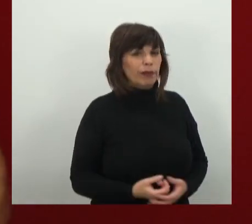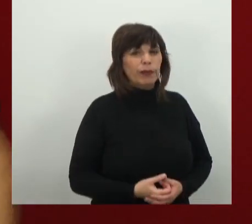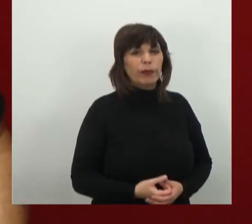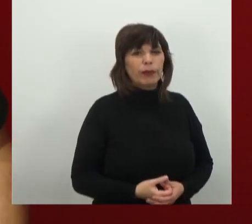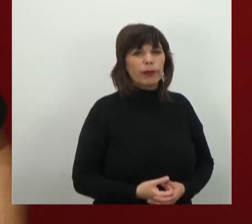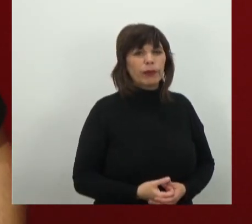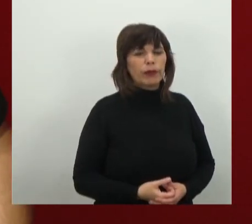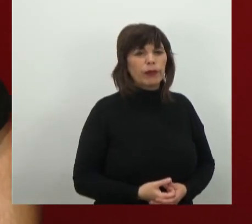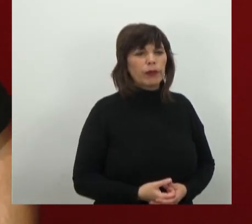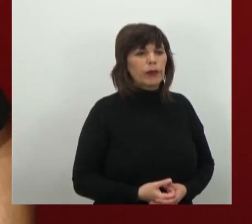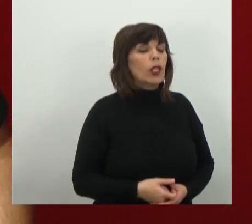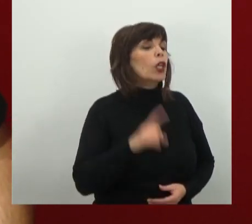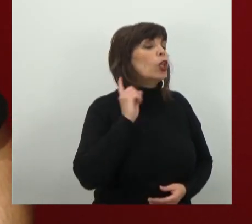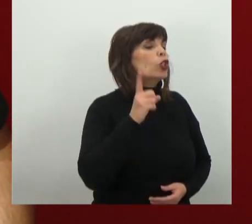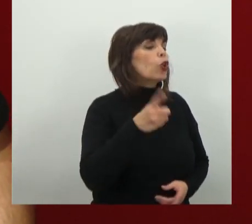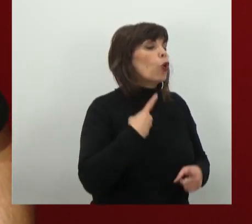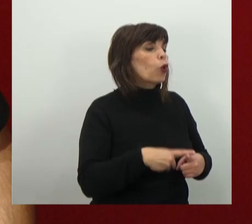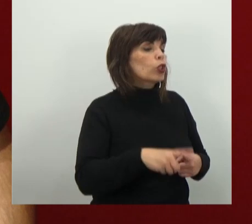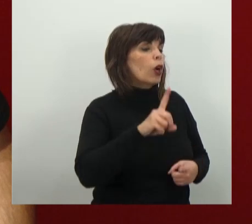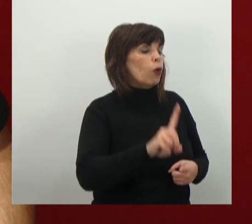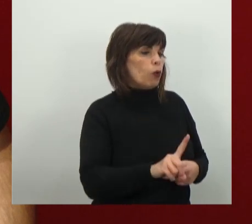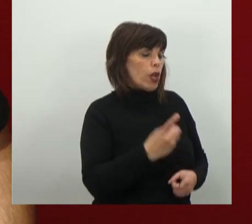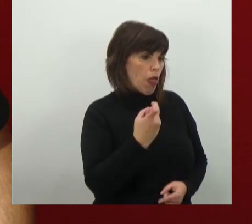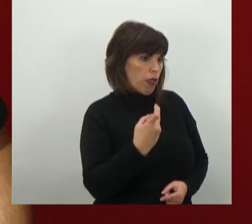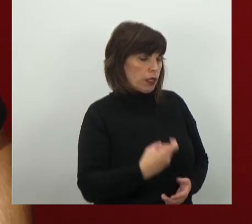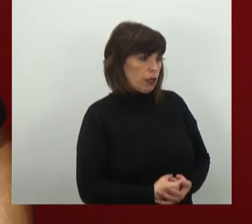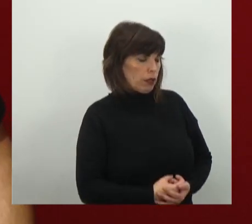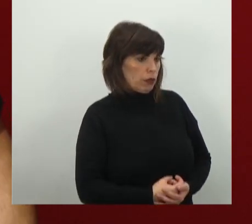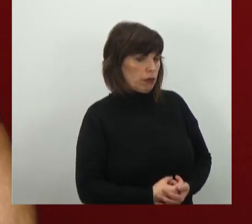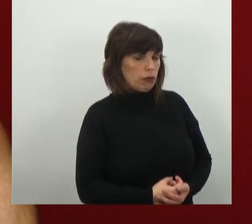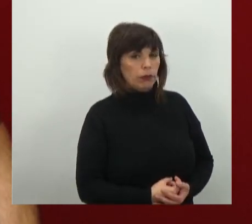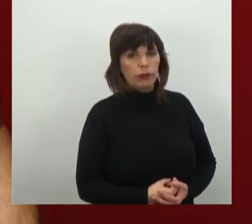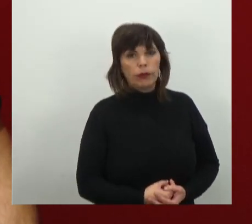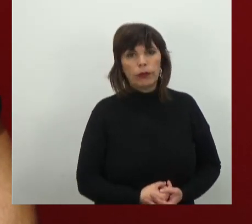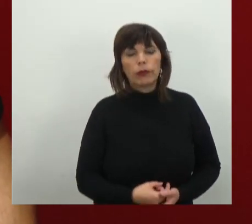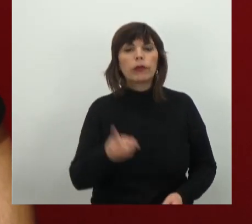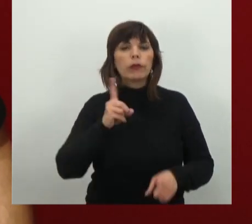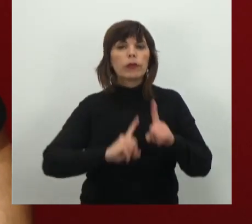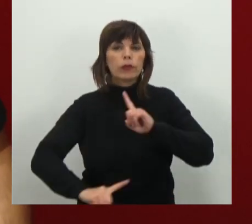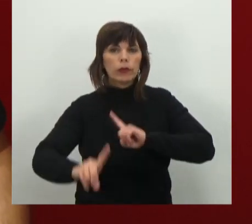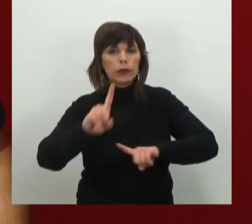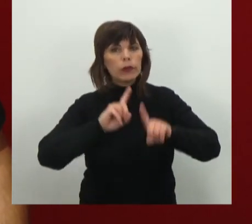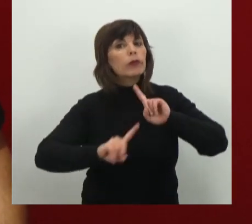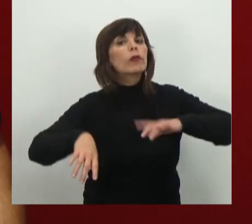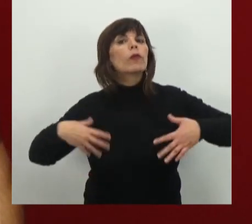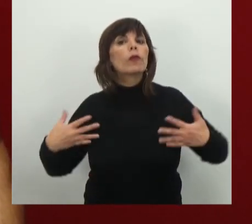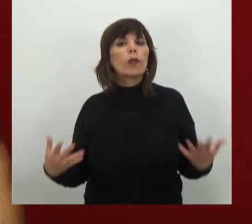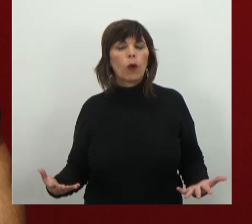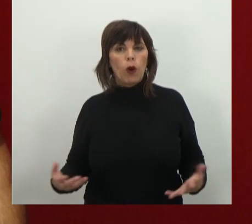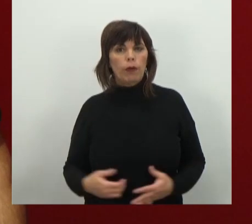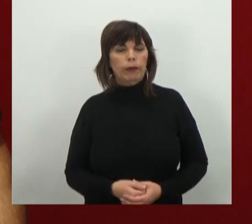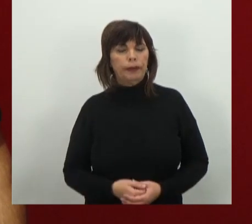Pero solo una cosa es necesaria. Pero ¿sabes, querido, cuál es el problema? Que en esta